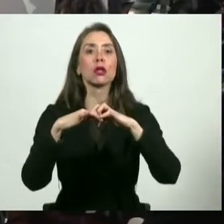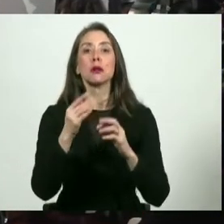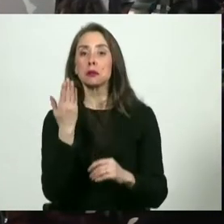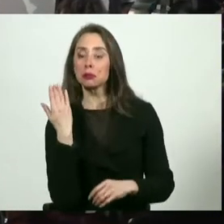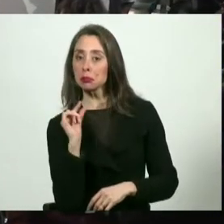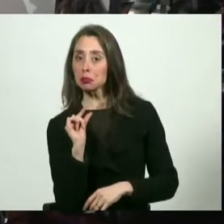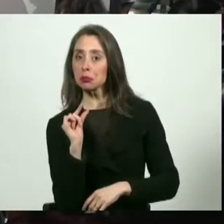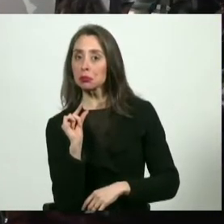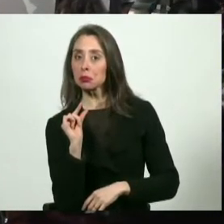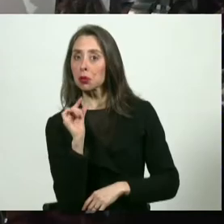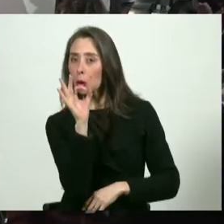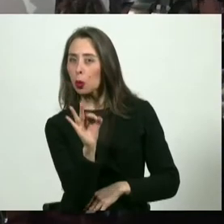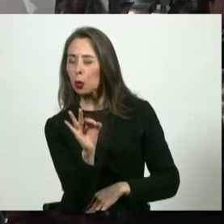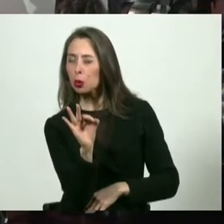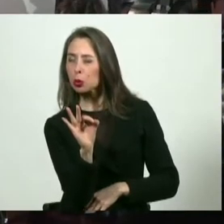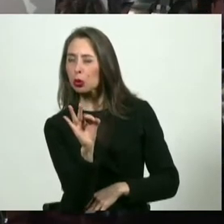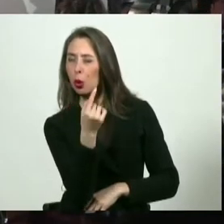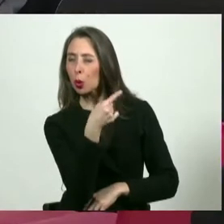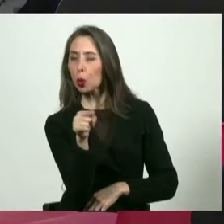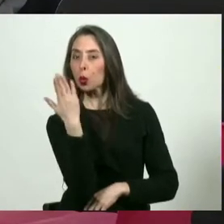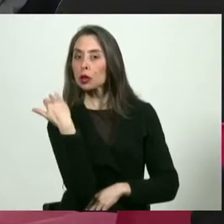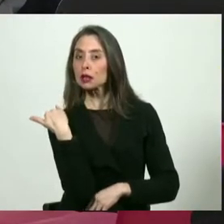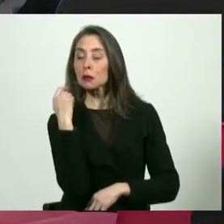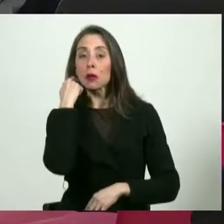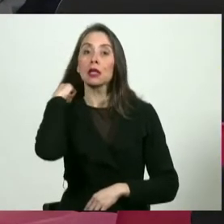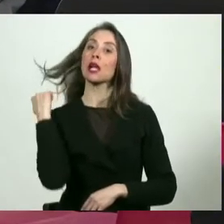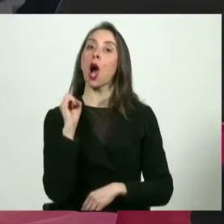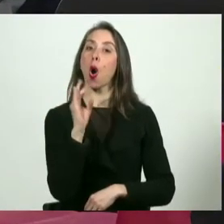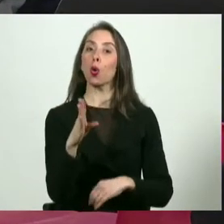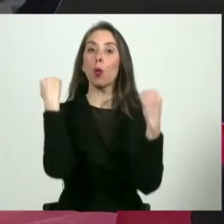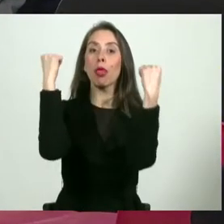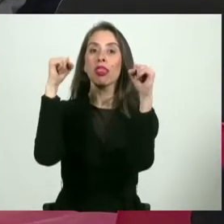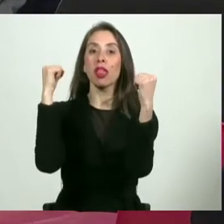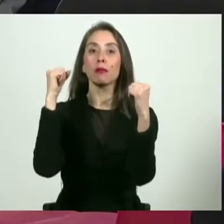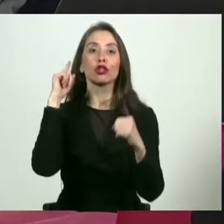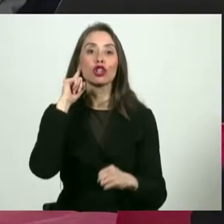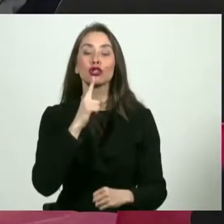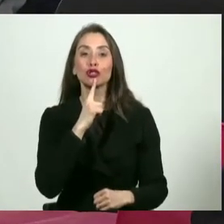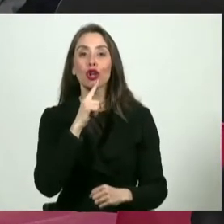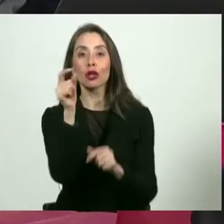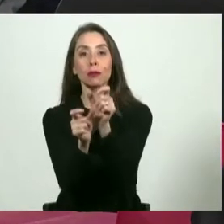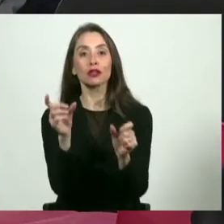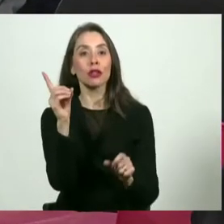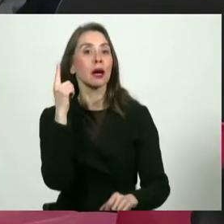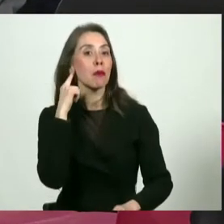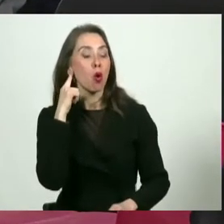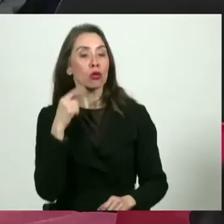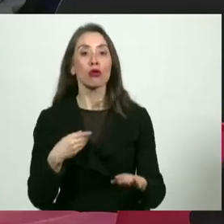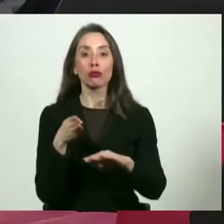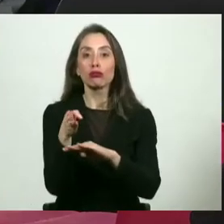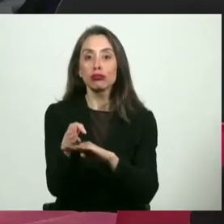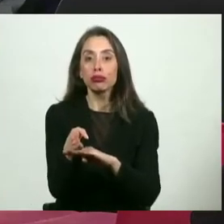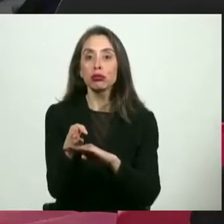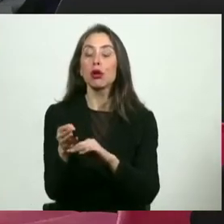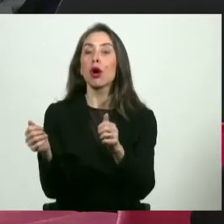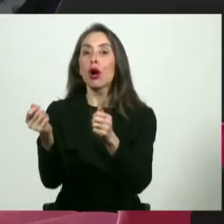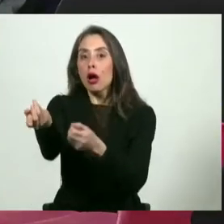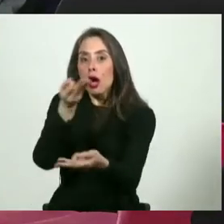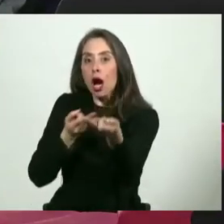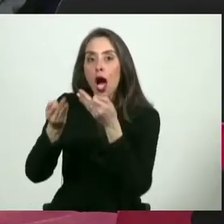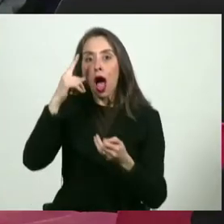hace exactamente una semana con Club Deportivo de Sordos, personas con discapacidad auditiva, planteando el conjunto